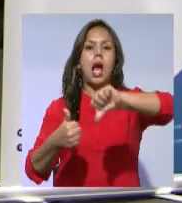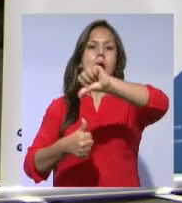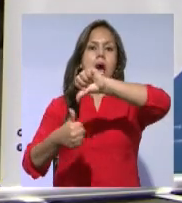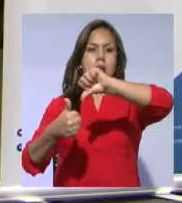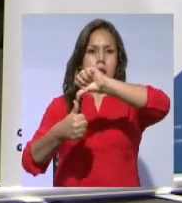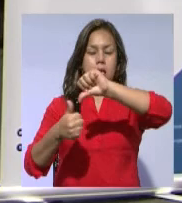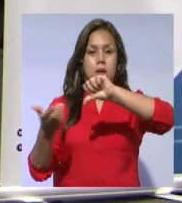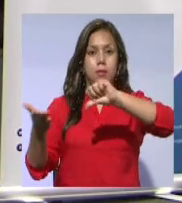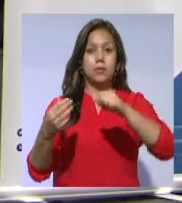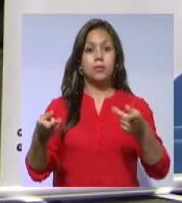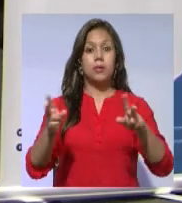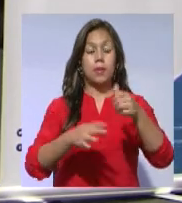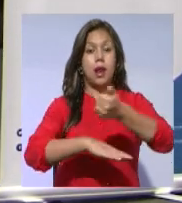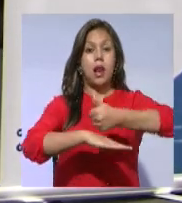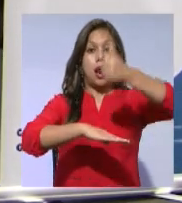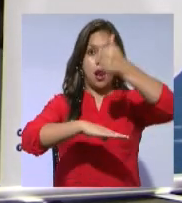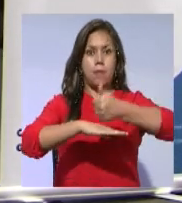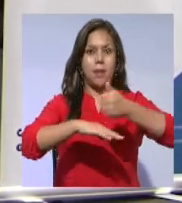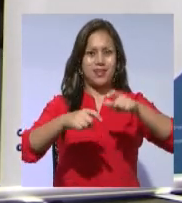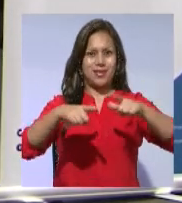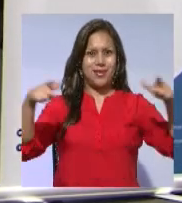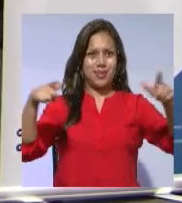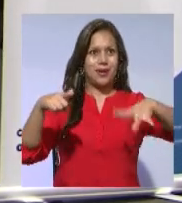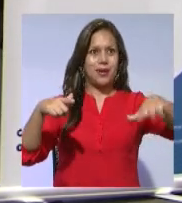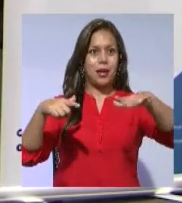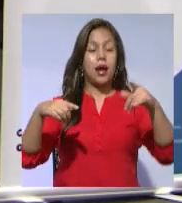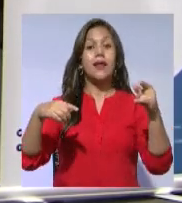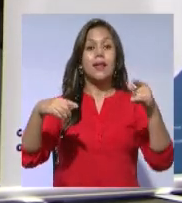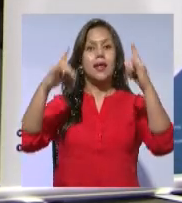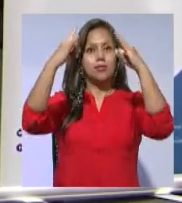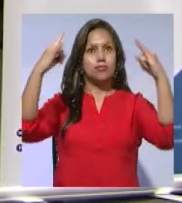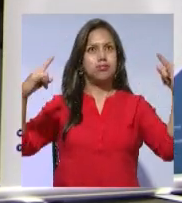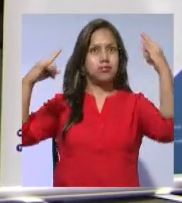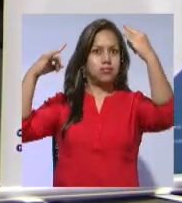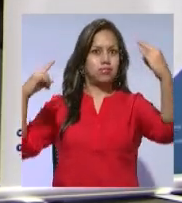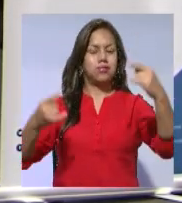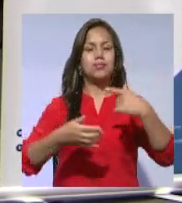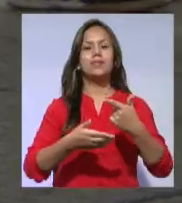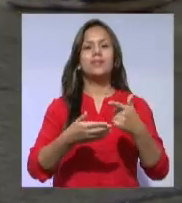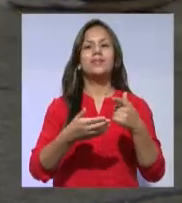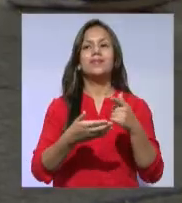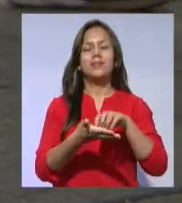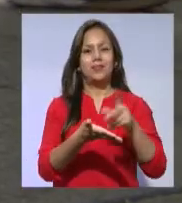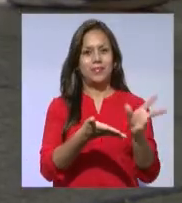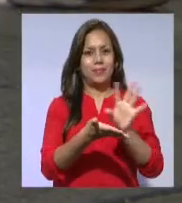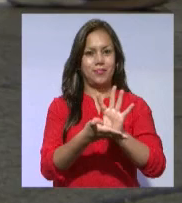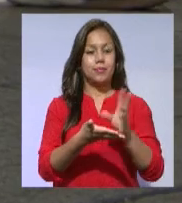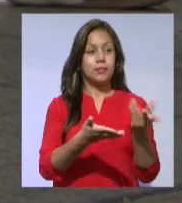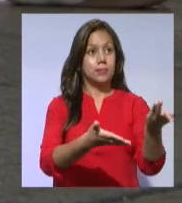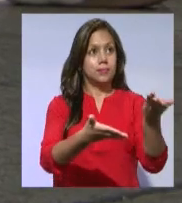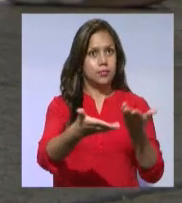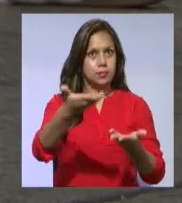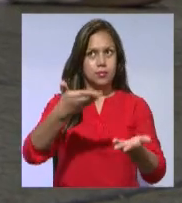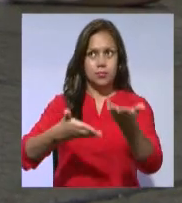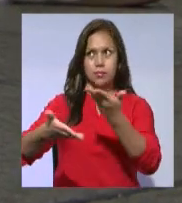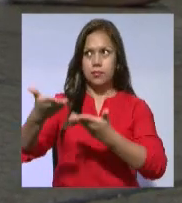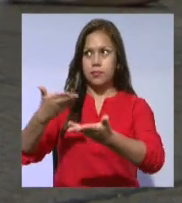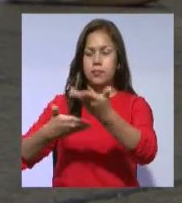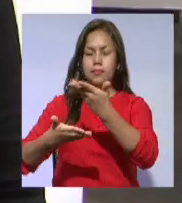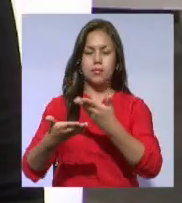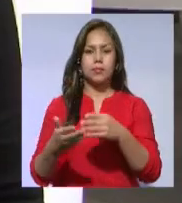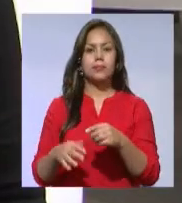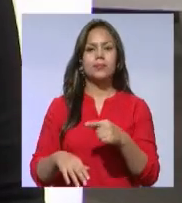manera inmediata en la plaza grande se instaló una carpa de la asamblea nacional para recibir las donaciones lo explica la vocera de participación